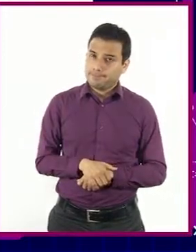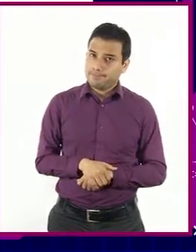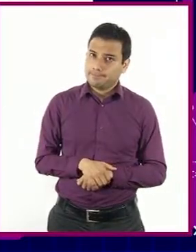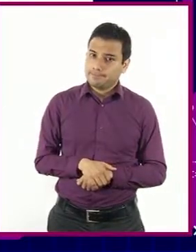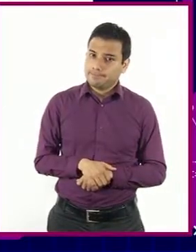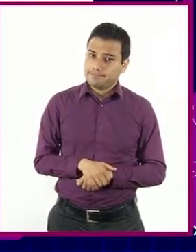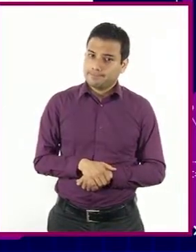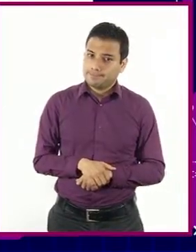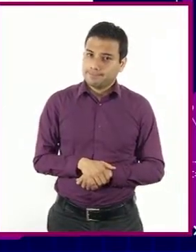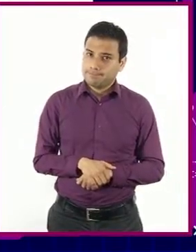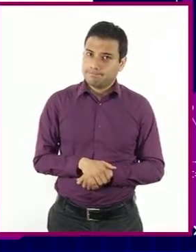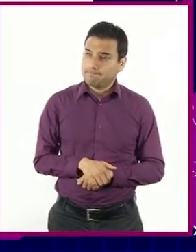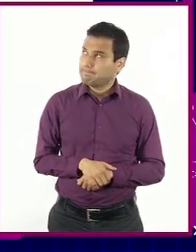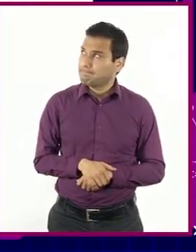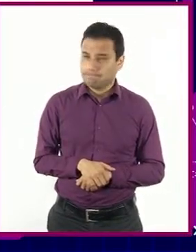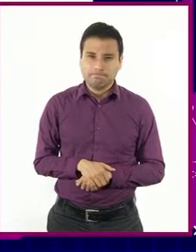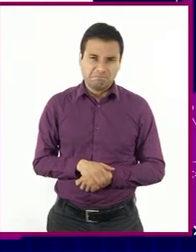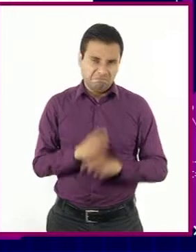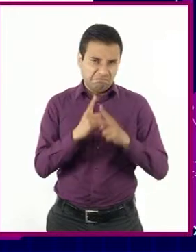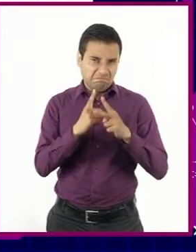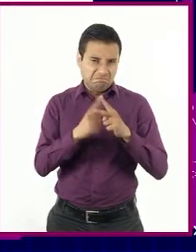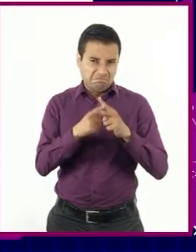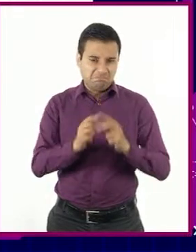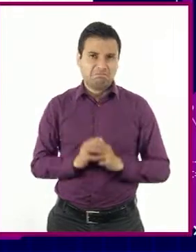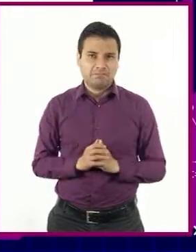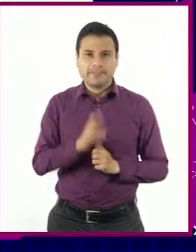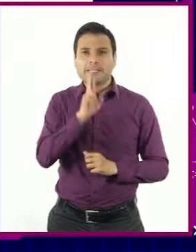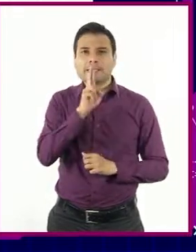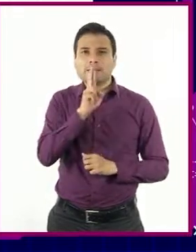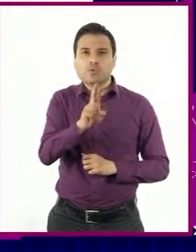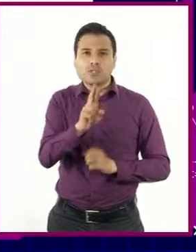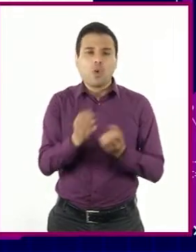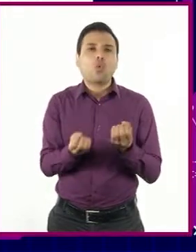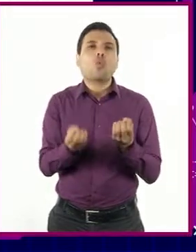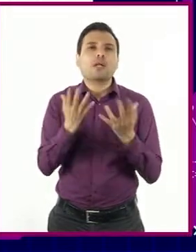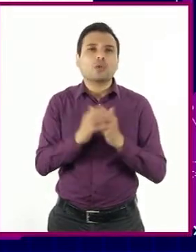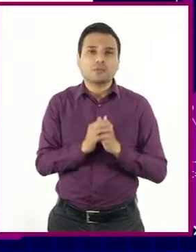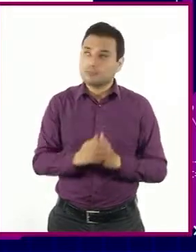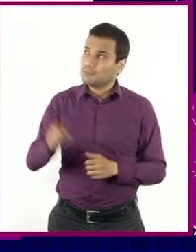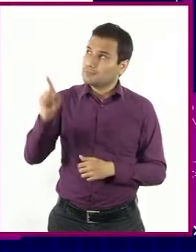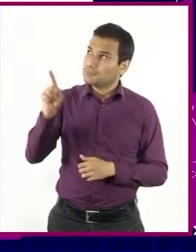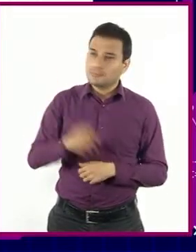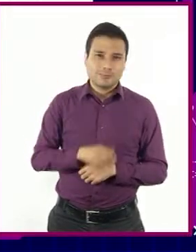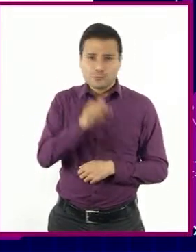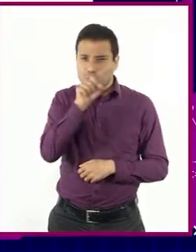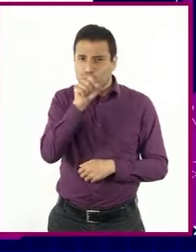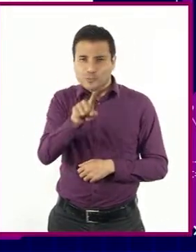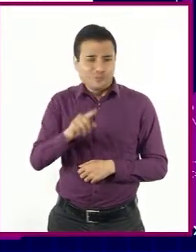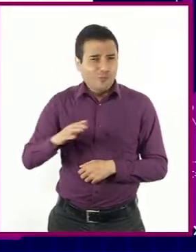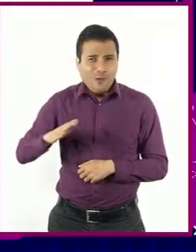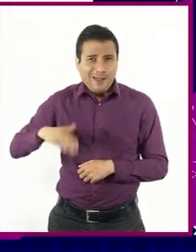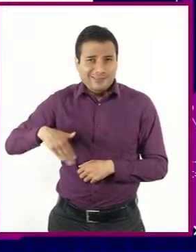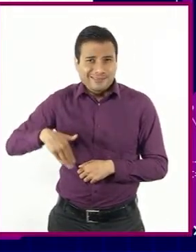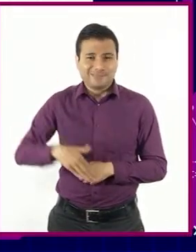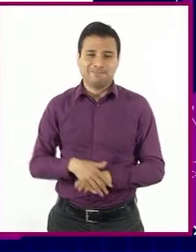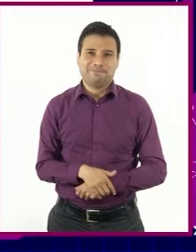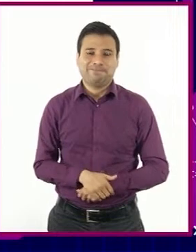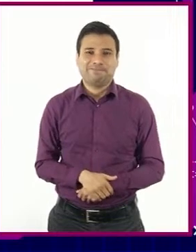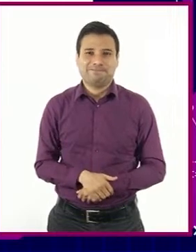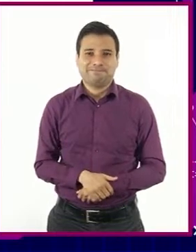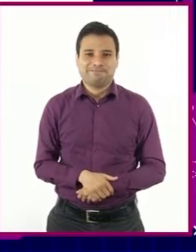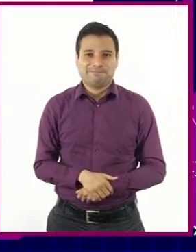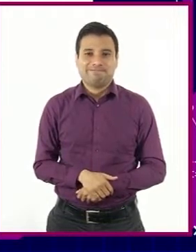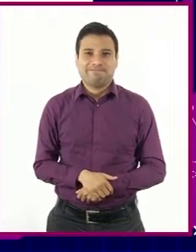348.70 por 1.16. Obtenemos el mismo resultado que en la solución anterior,